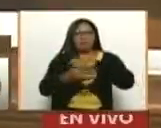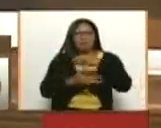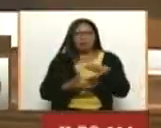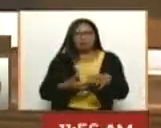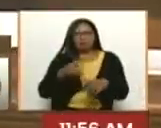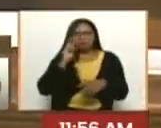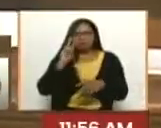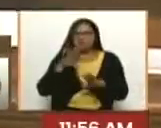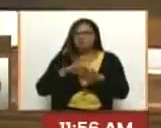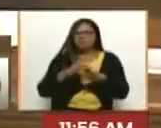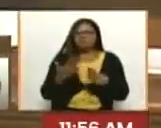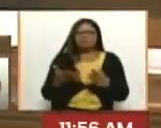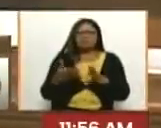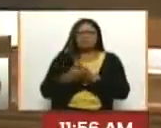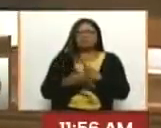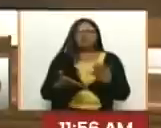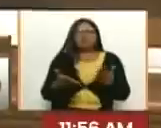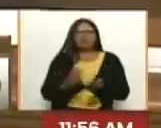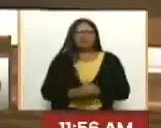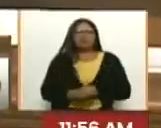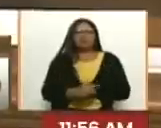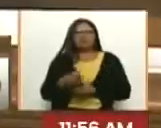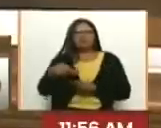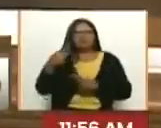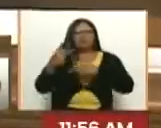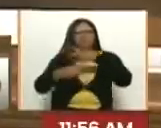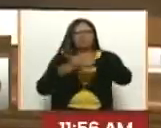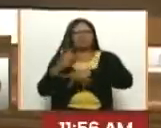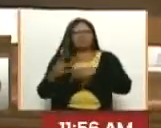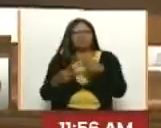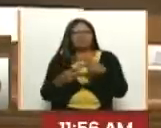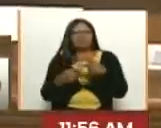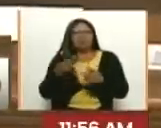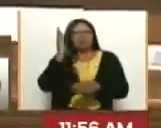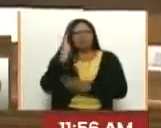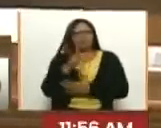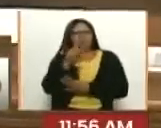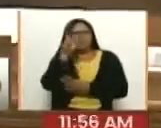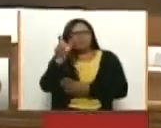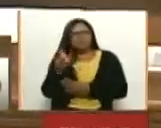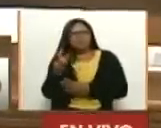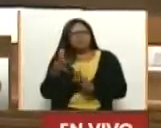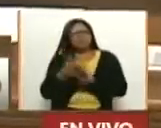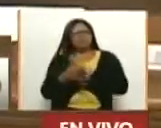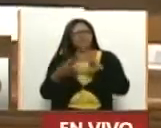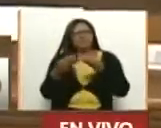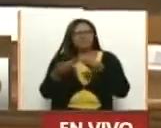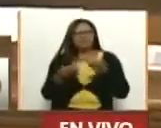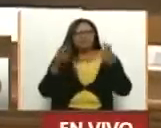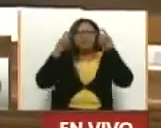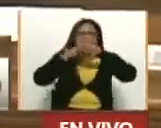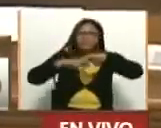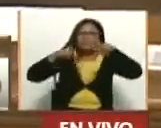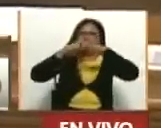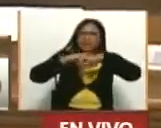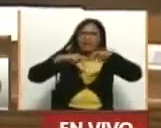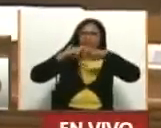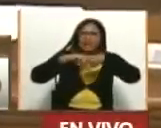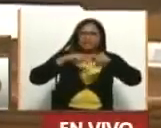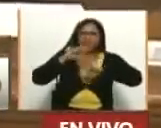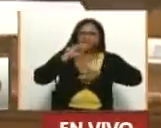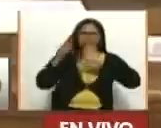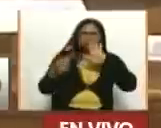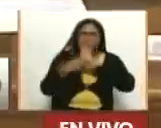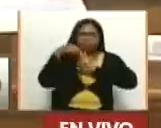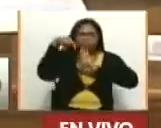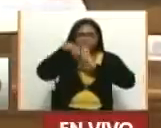que cada vez que hay un proceso penal contra alguien y esa persona es investigada y